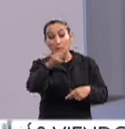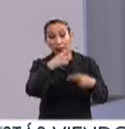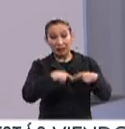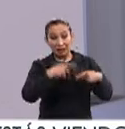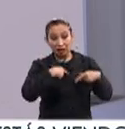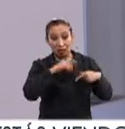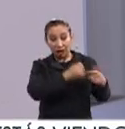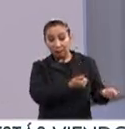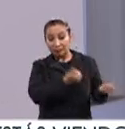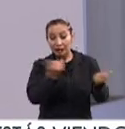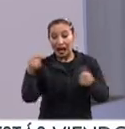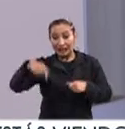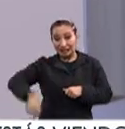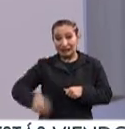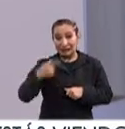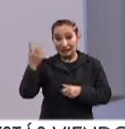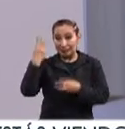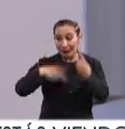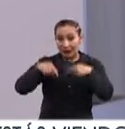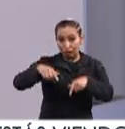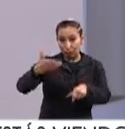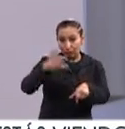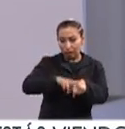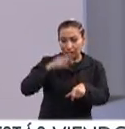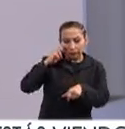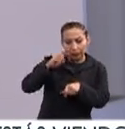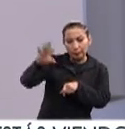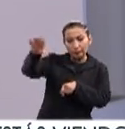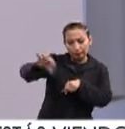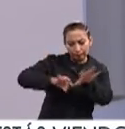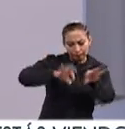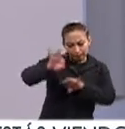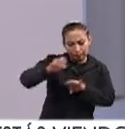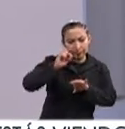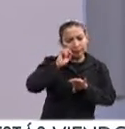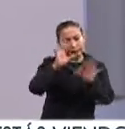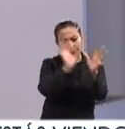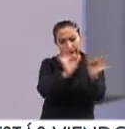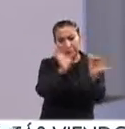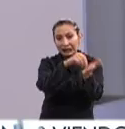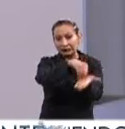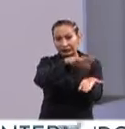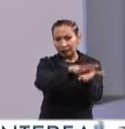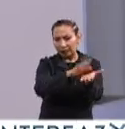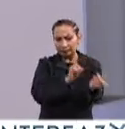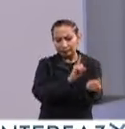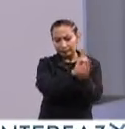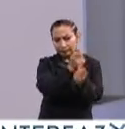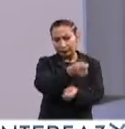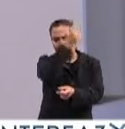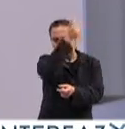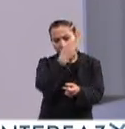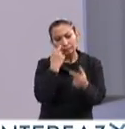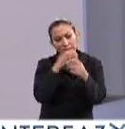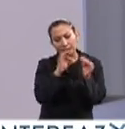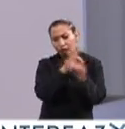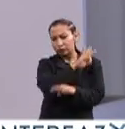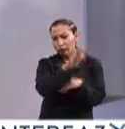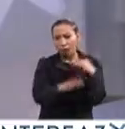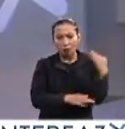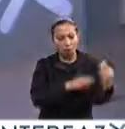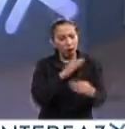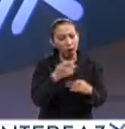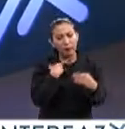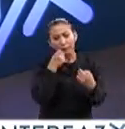son enviados a nuestra unidad, nosotros los captamos, se les da una cita, una plática de primera vez, donde